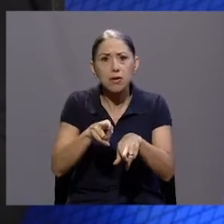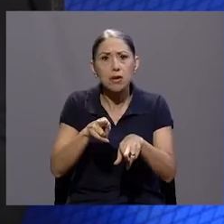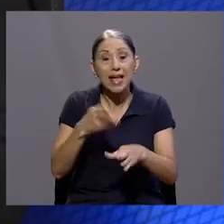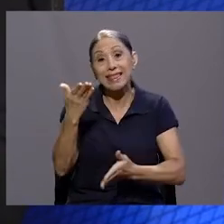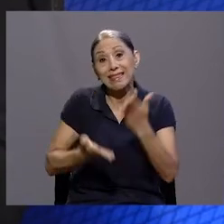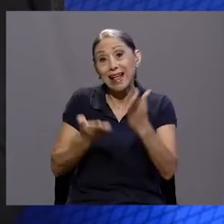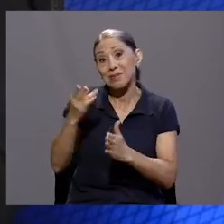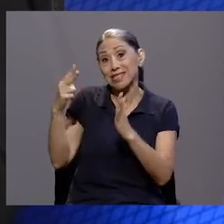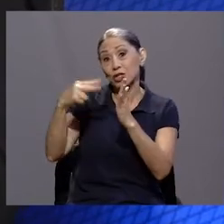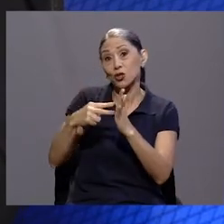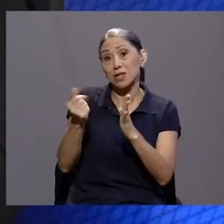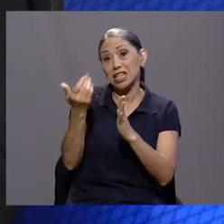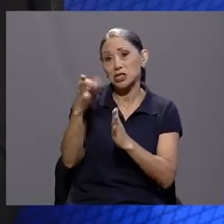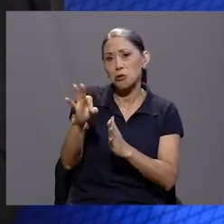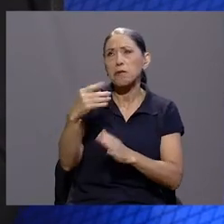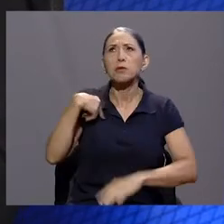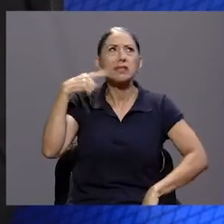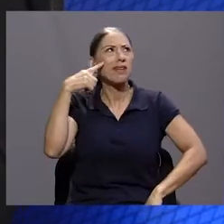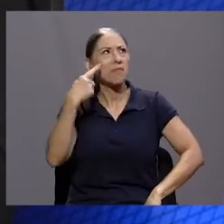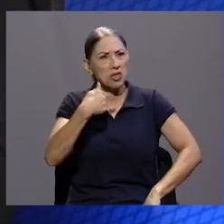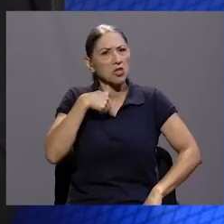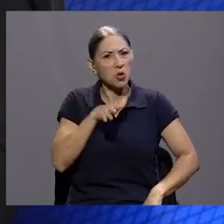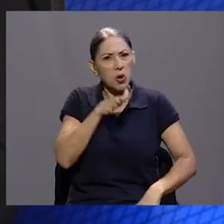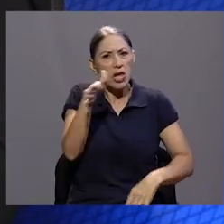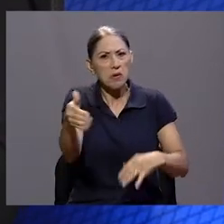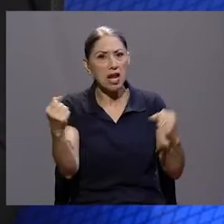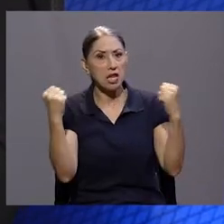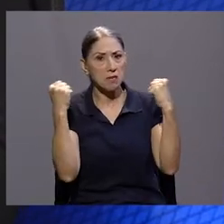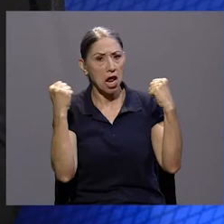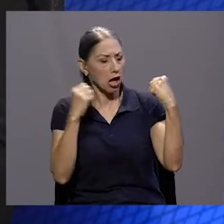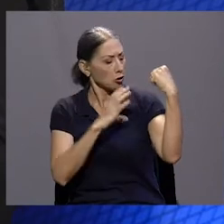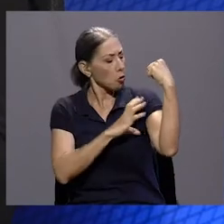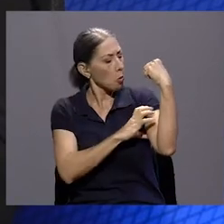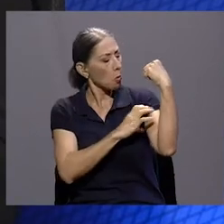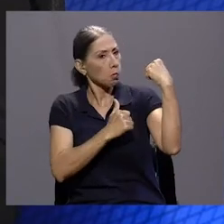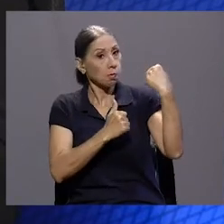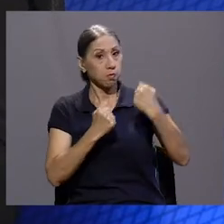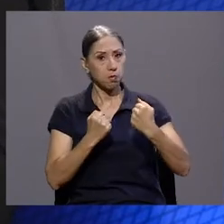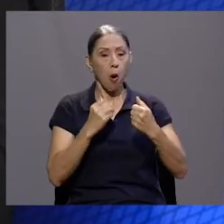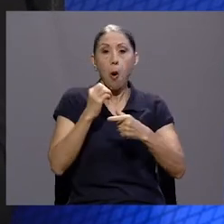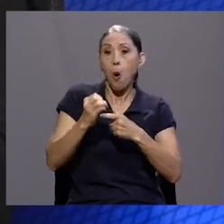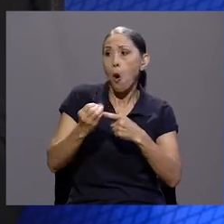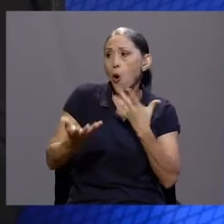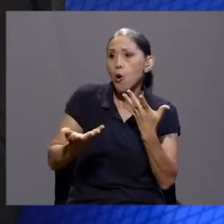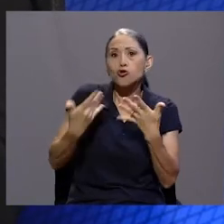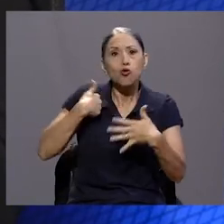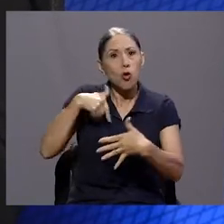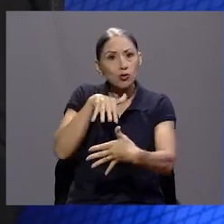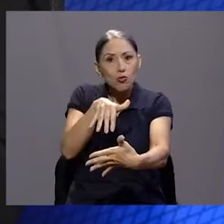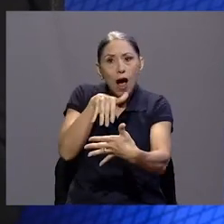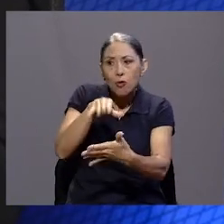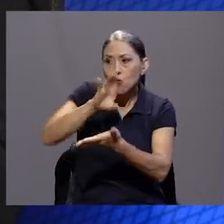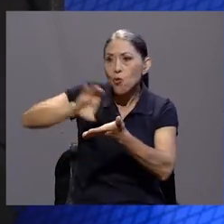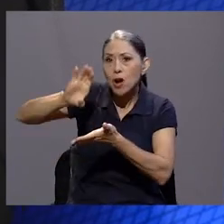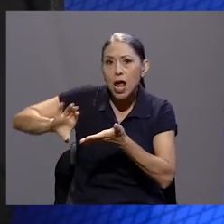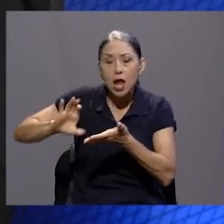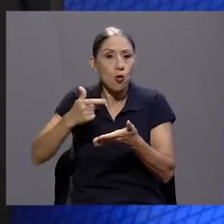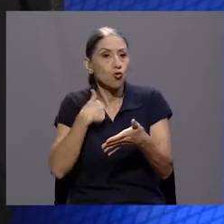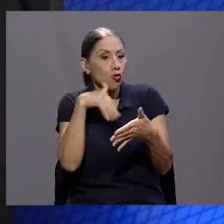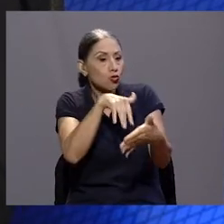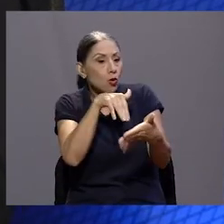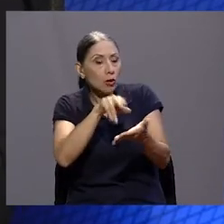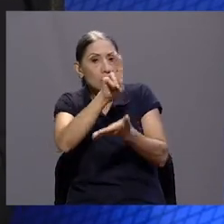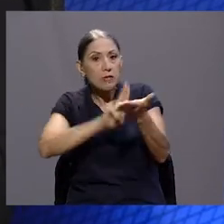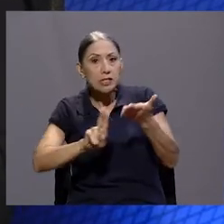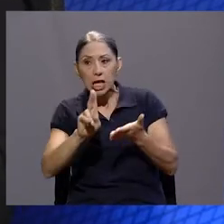dicho bueno iba mucho al gimnasio y aumentar masa muscular o estaba sacando el colegio y saqué muchas materias o en la universidad puedo adelantar